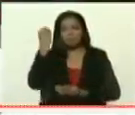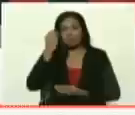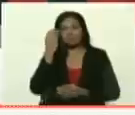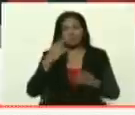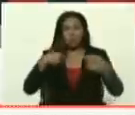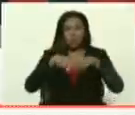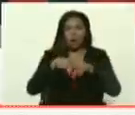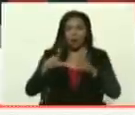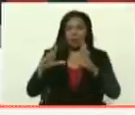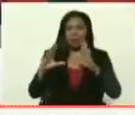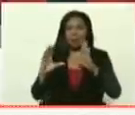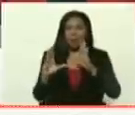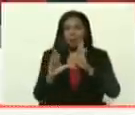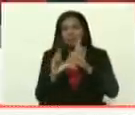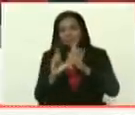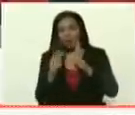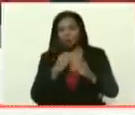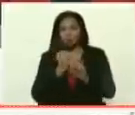2014, 10 de abril,